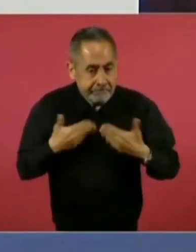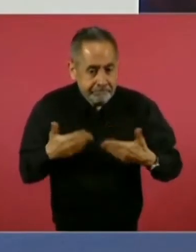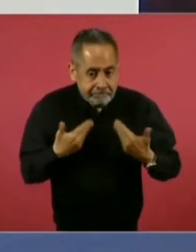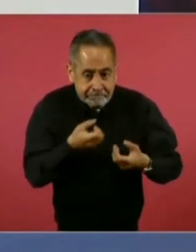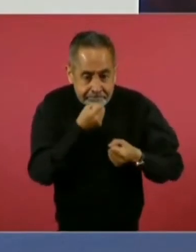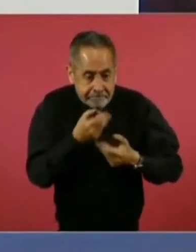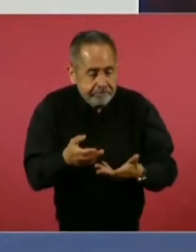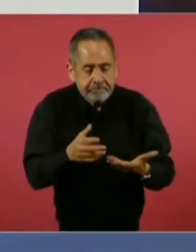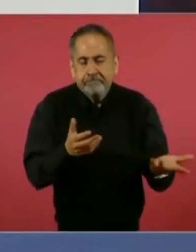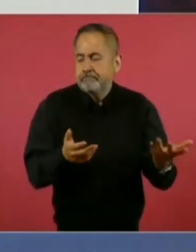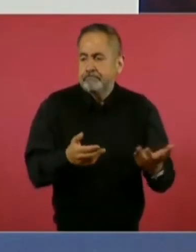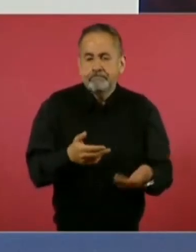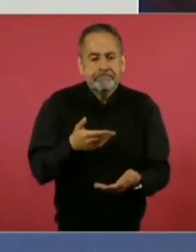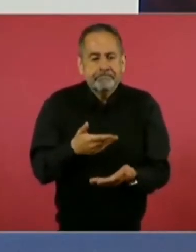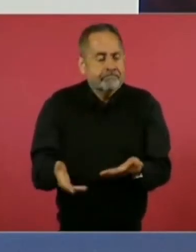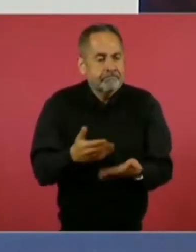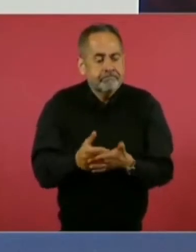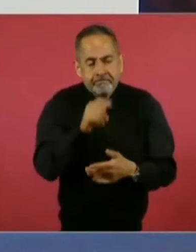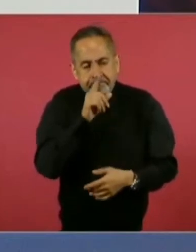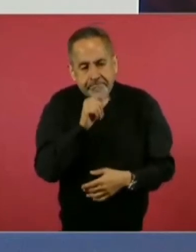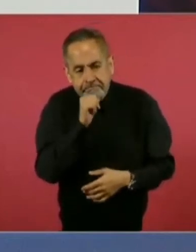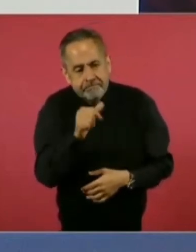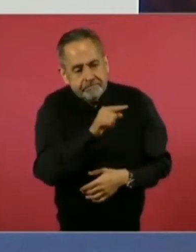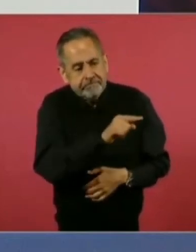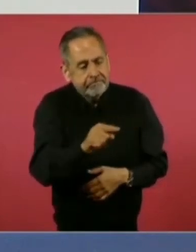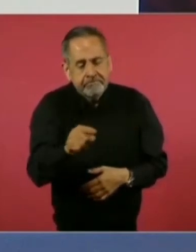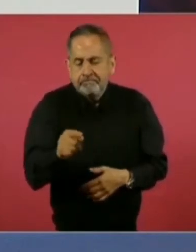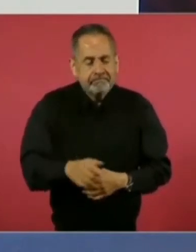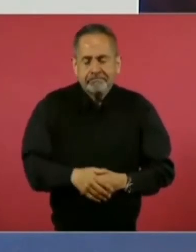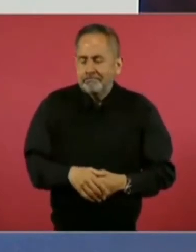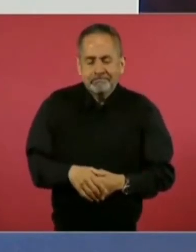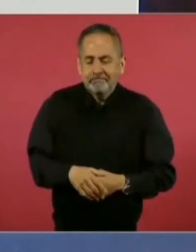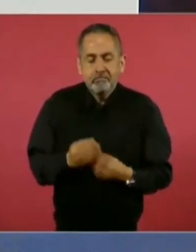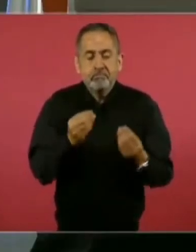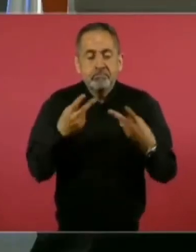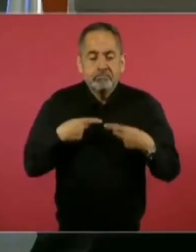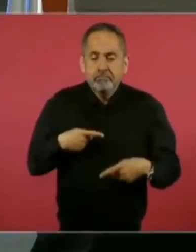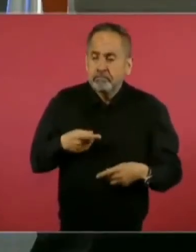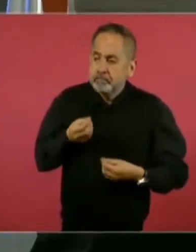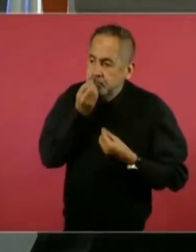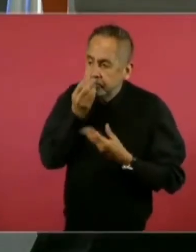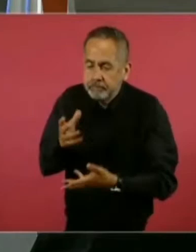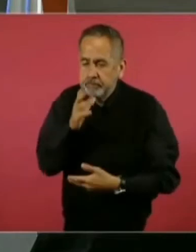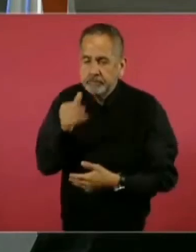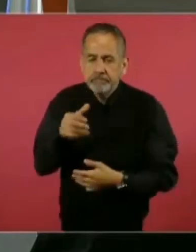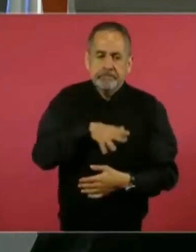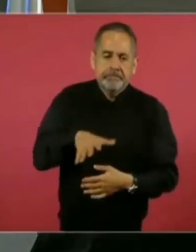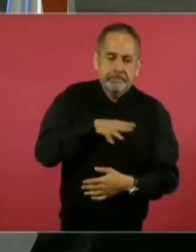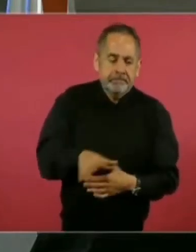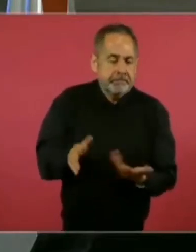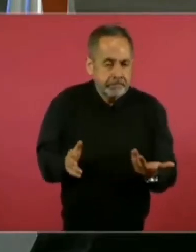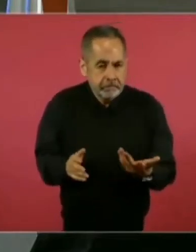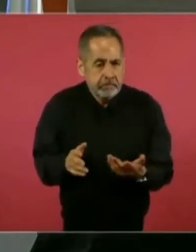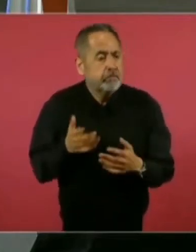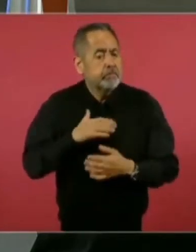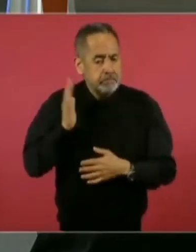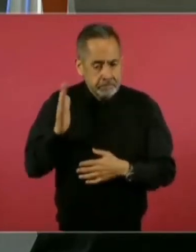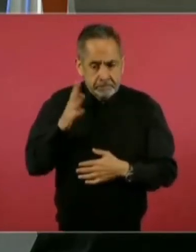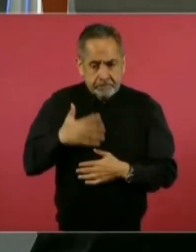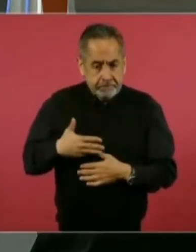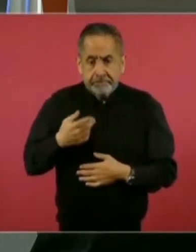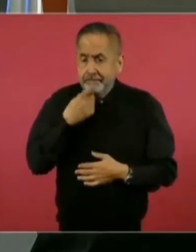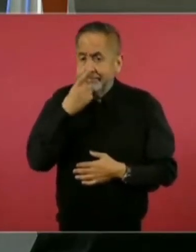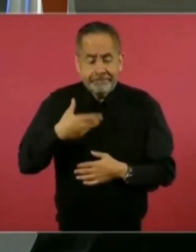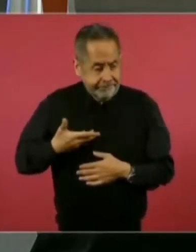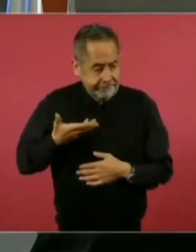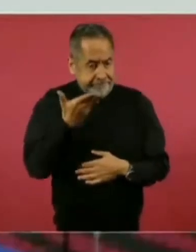Sin embargo, hasta ahora ha sido poco lo alcanzado, aunque existe el ofrecimiento de quienes